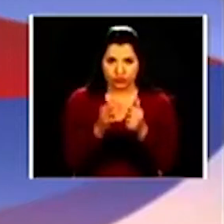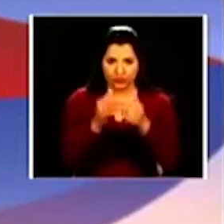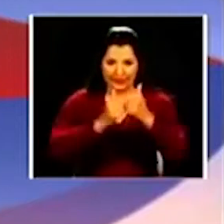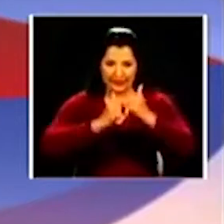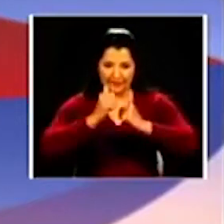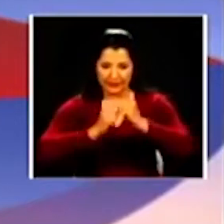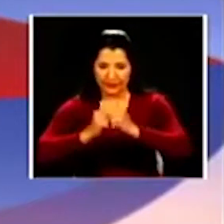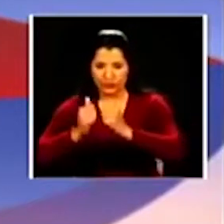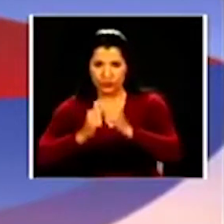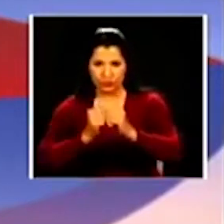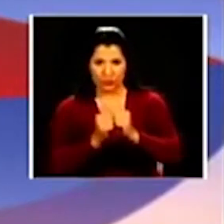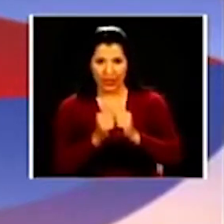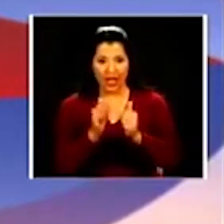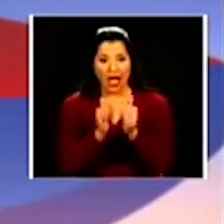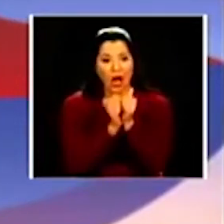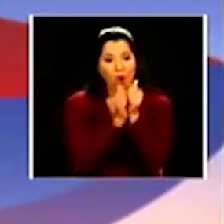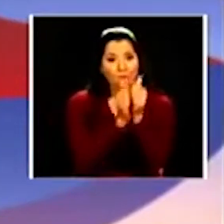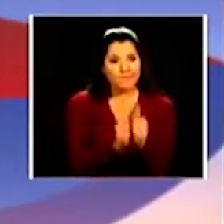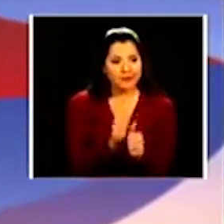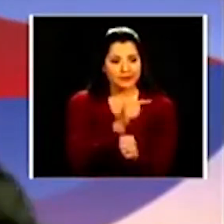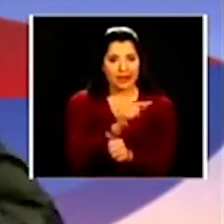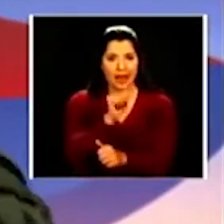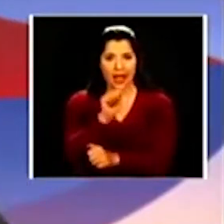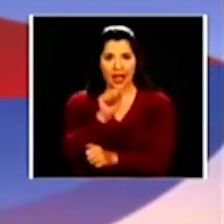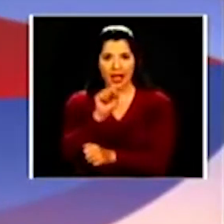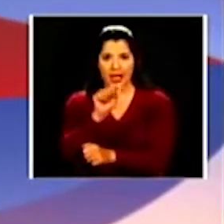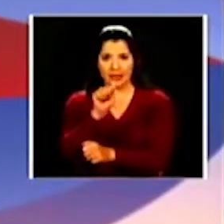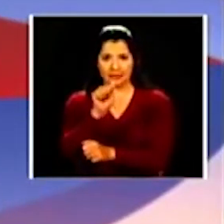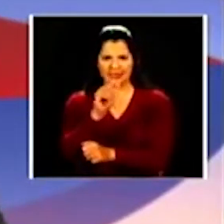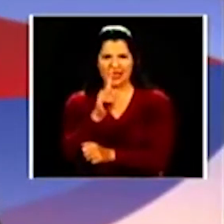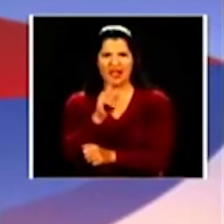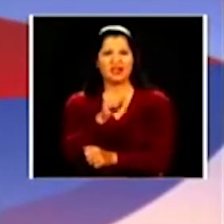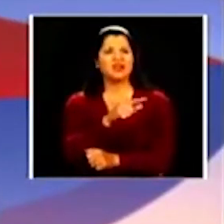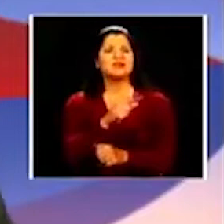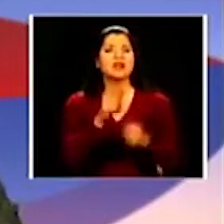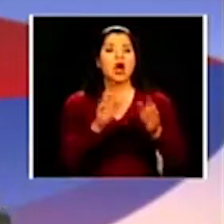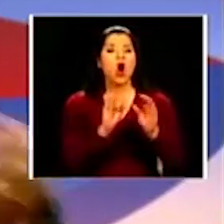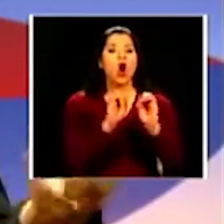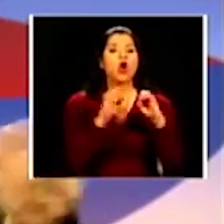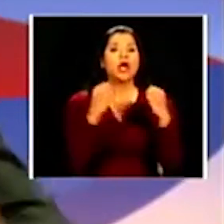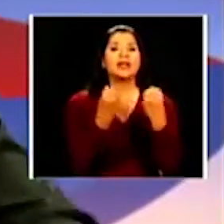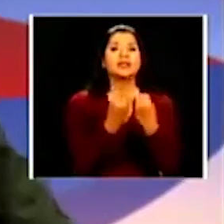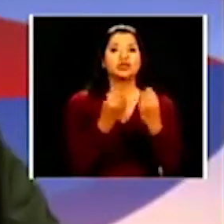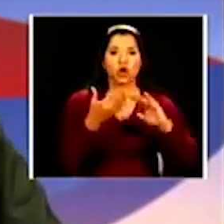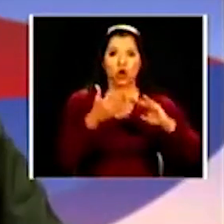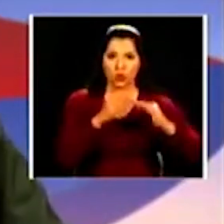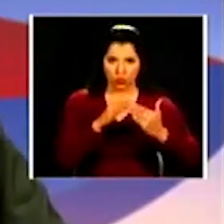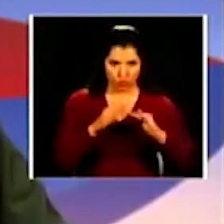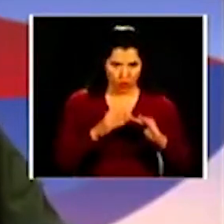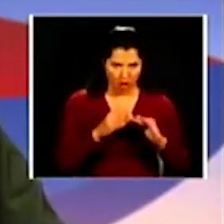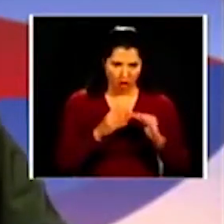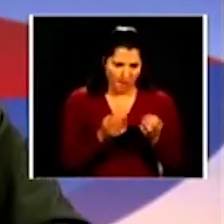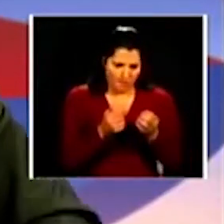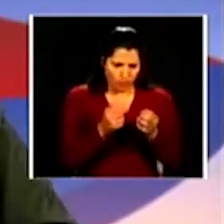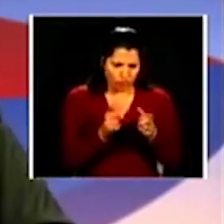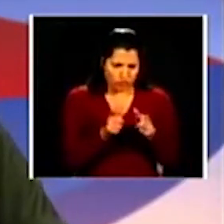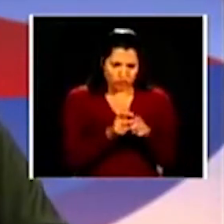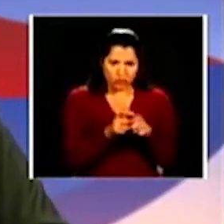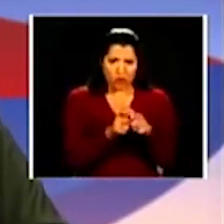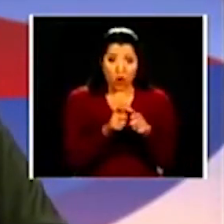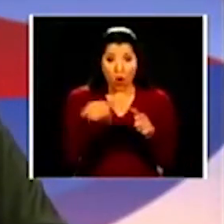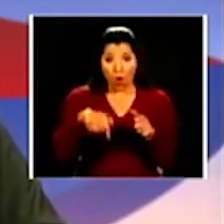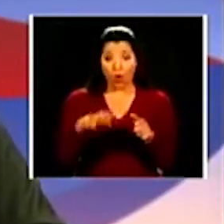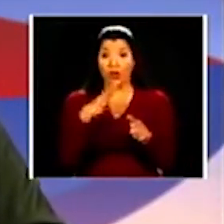estas organizaciones, estas asociaciones comunales que se dedican precisamente a proveer. Muchas de ellas son pequeñas. Hoy hablé con un amigo